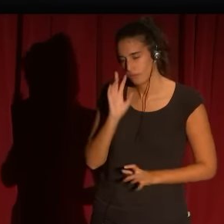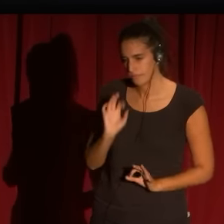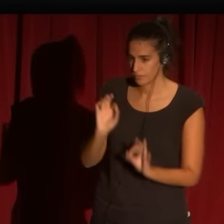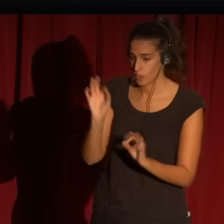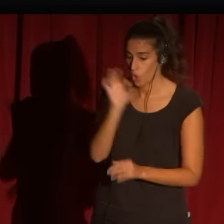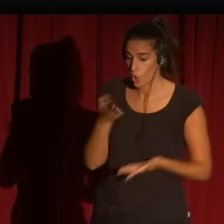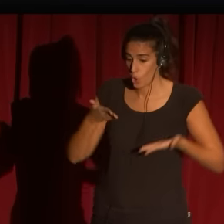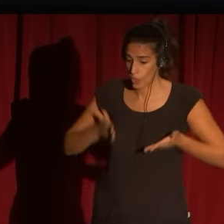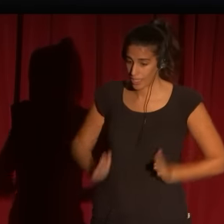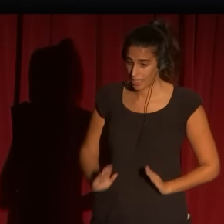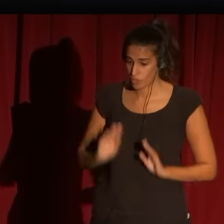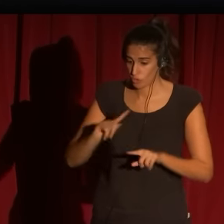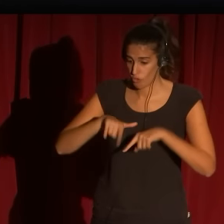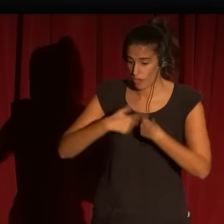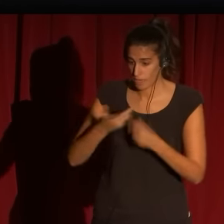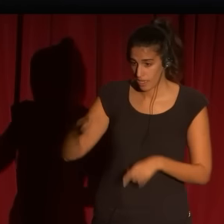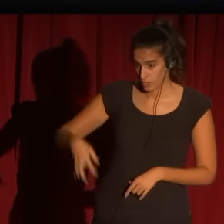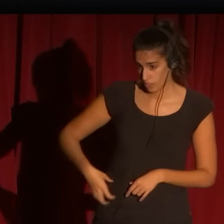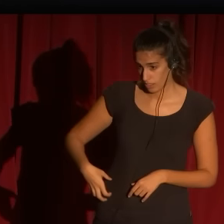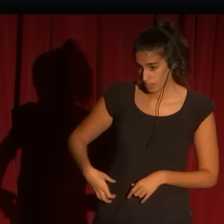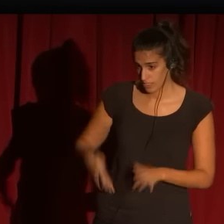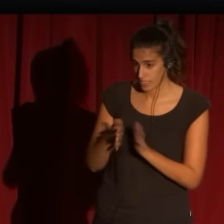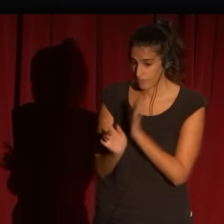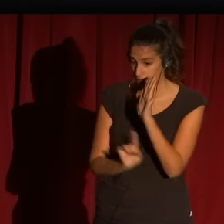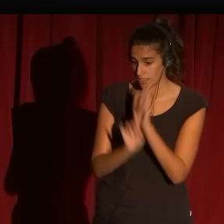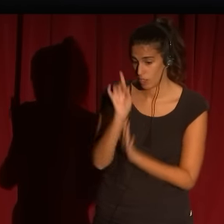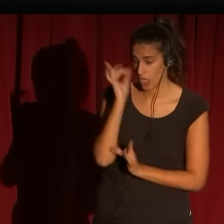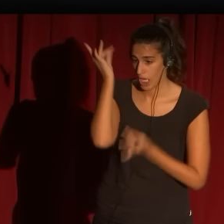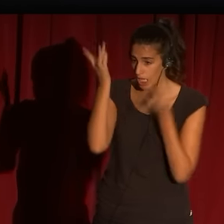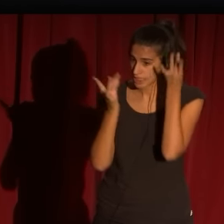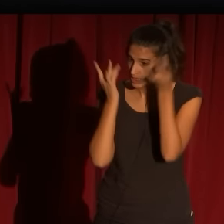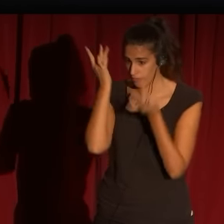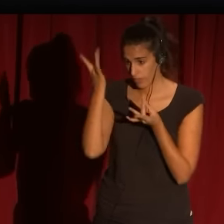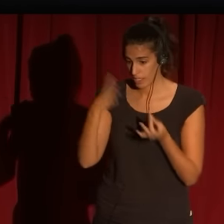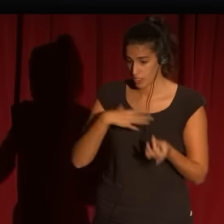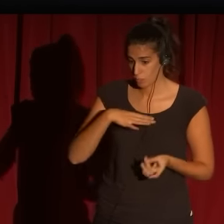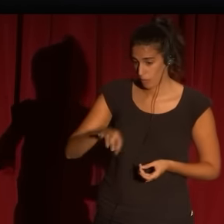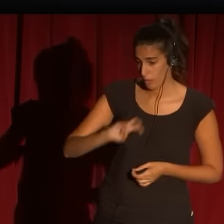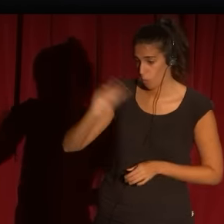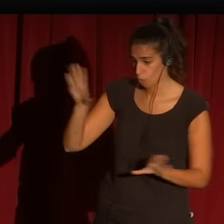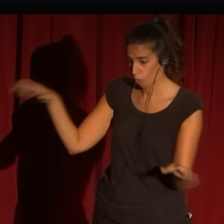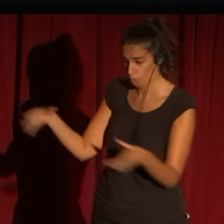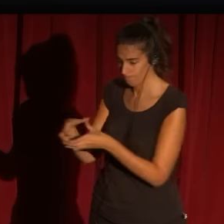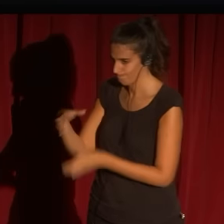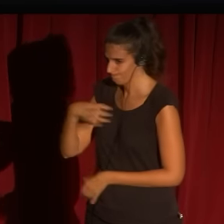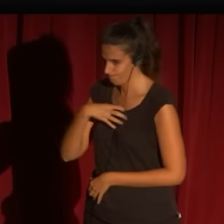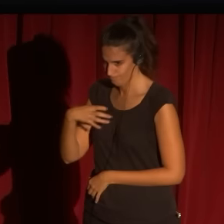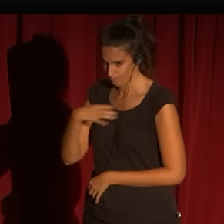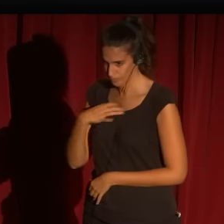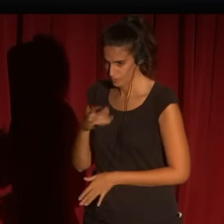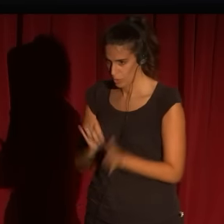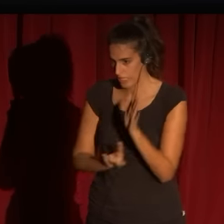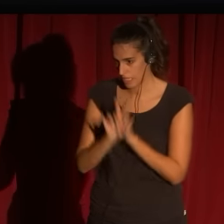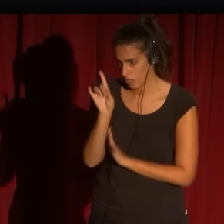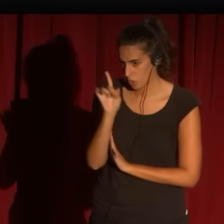eran hijas de familias aristocráticas que les permitían desarrollar actividades eh que para las demás que para los demás estaban prohibidas y desarrollarlas